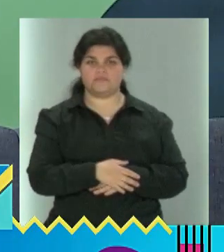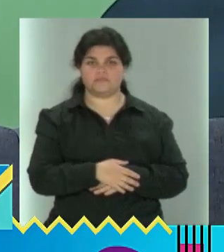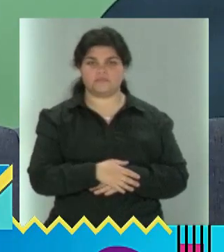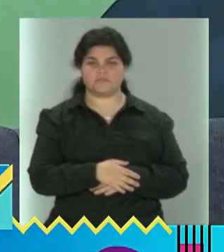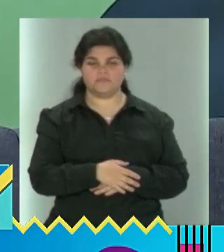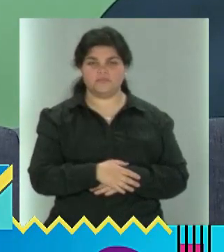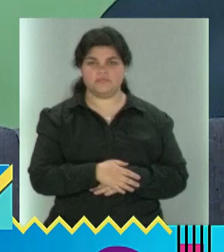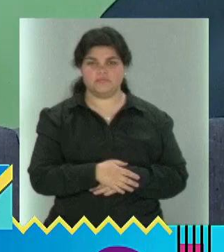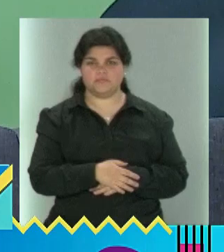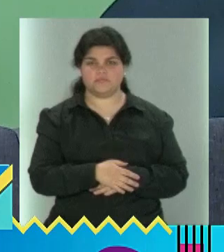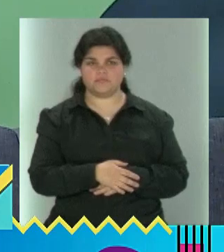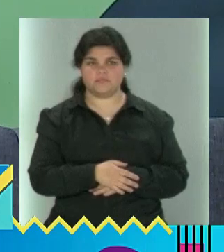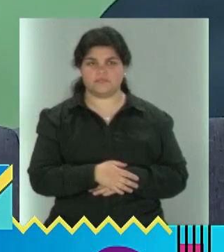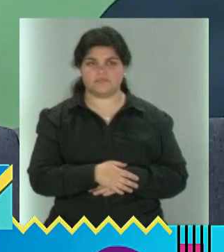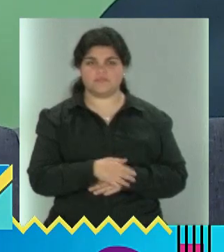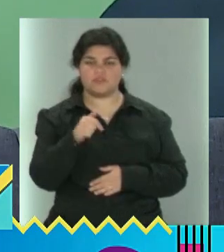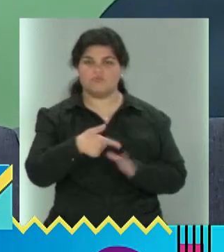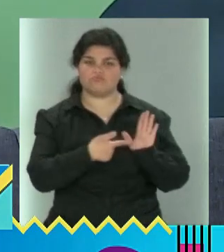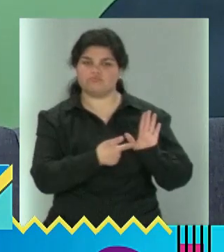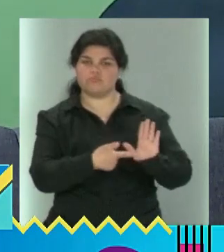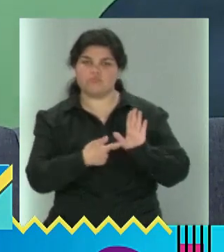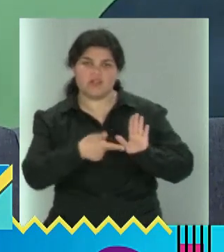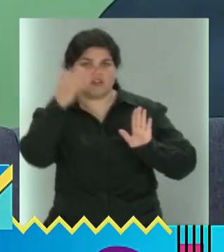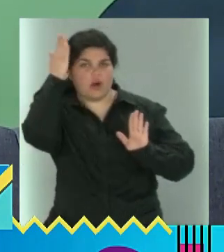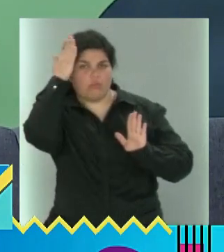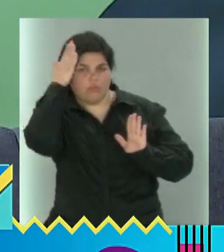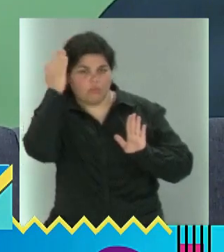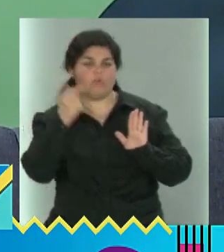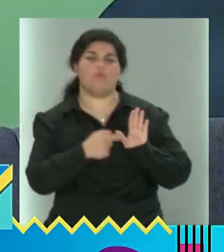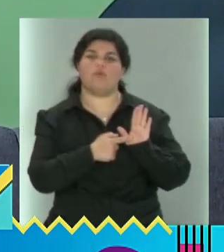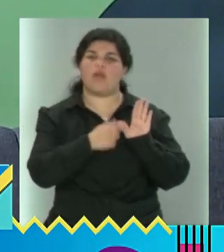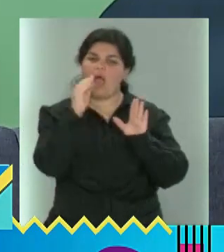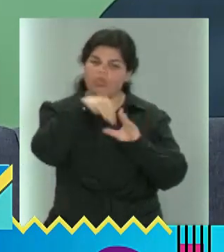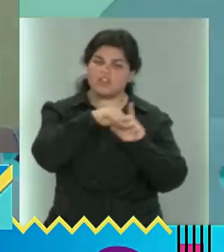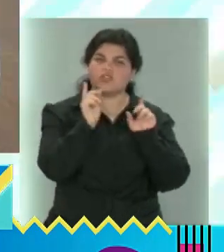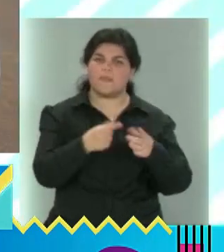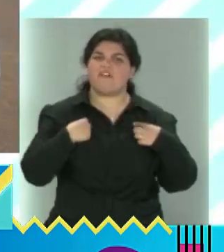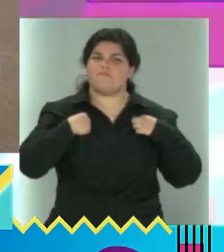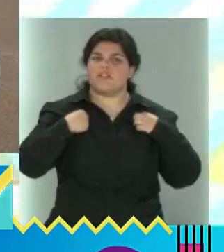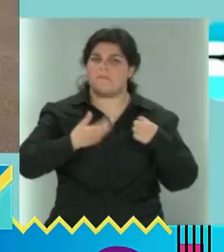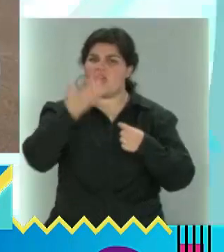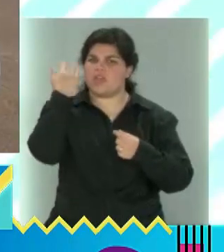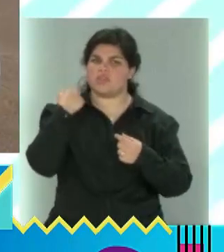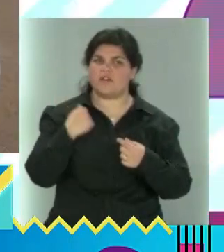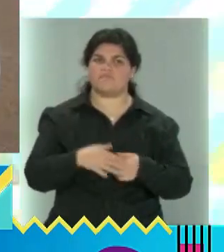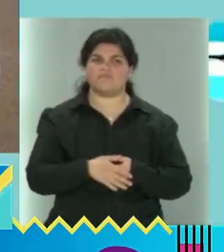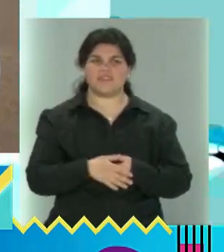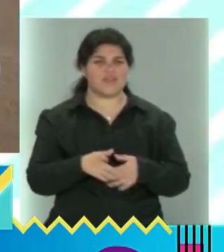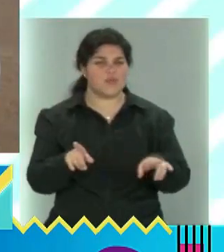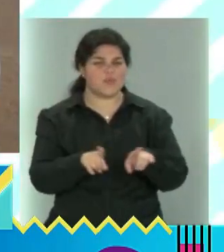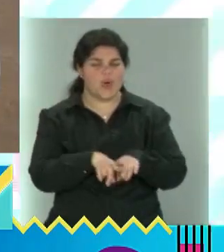si te muestra la cultura, te muestra la vestimenta de esa época, te traslada a esa